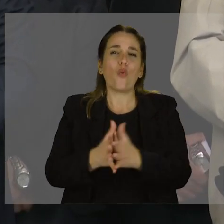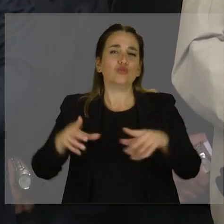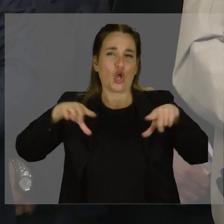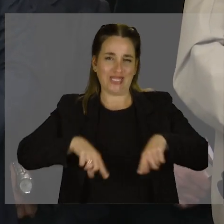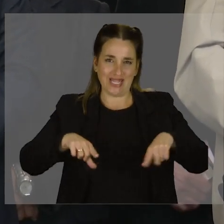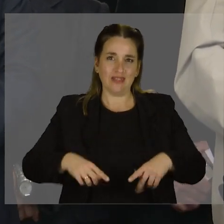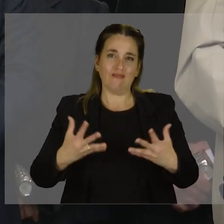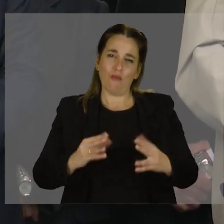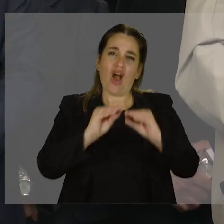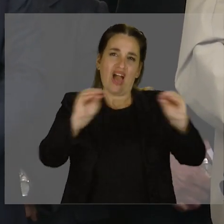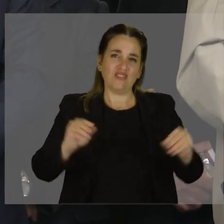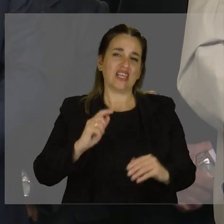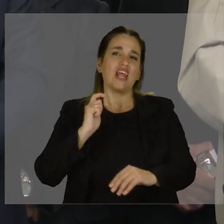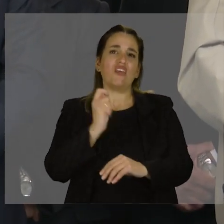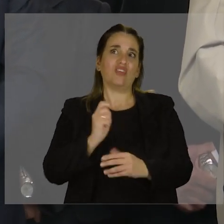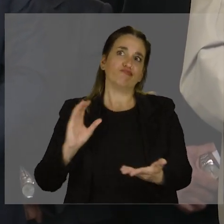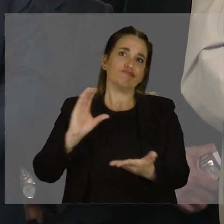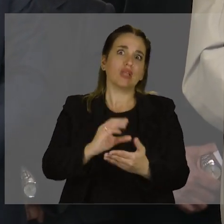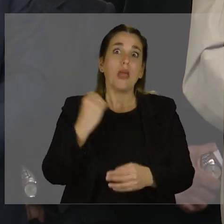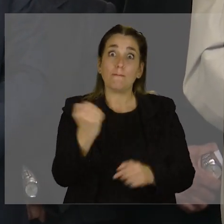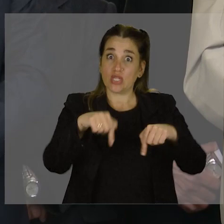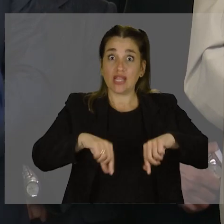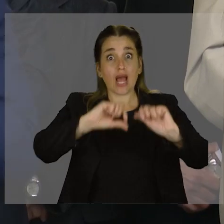con Enrique estaremos anunciando inversiones importantes para el